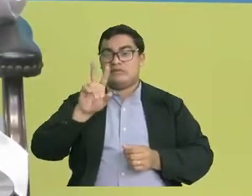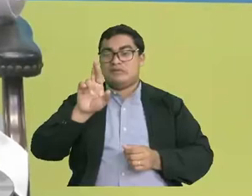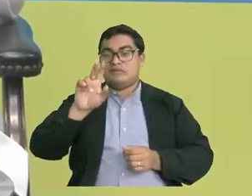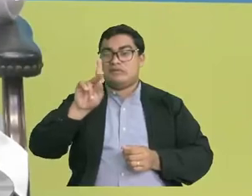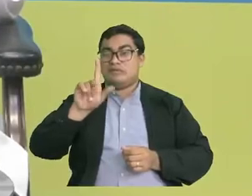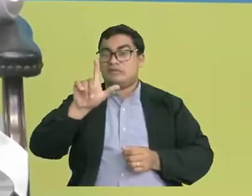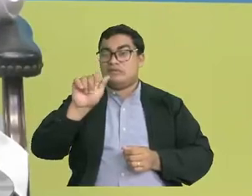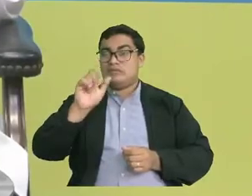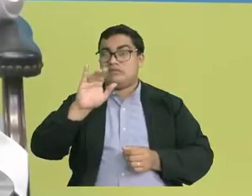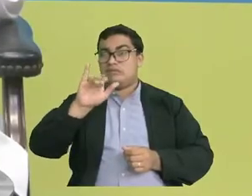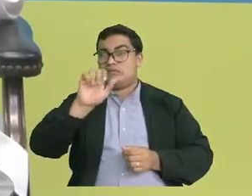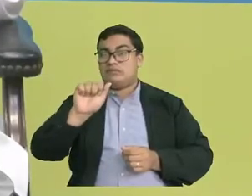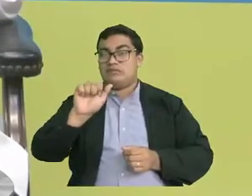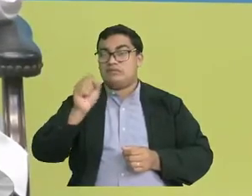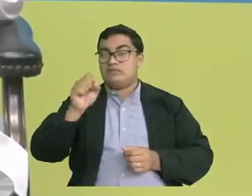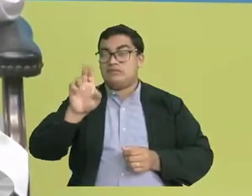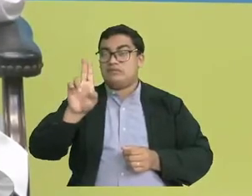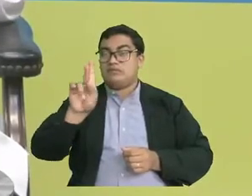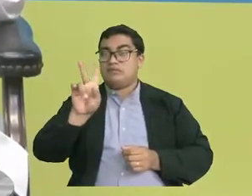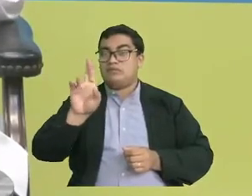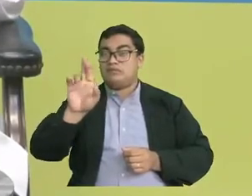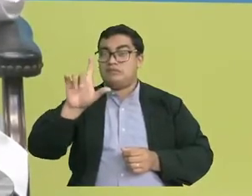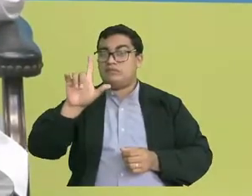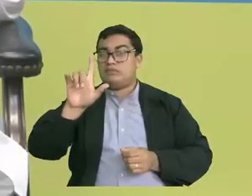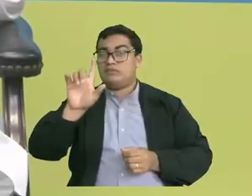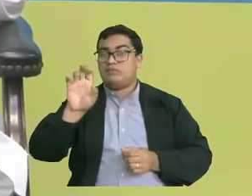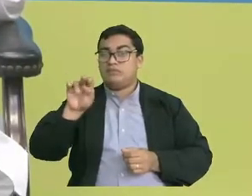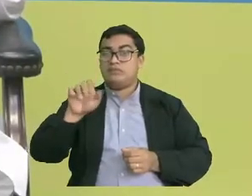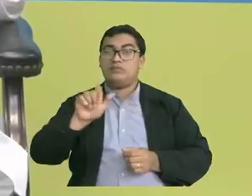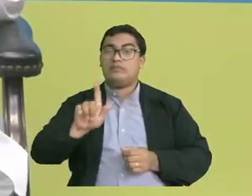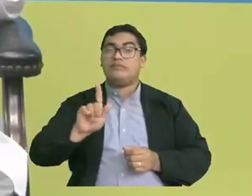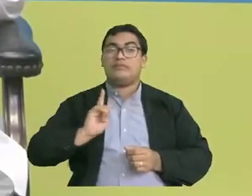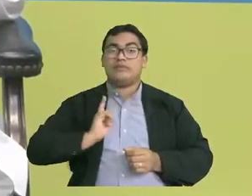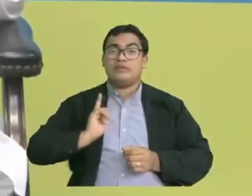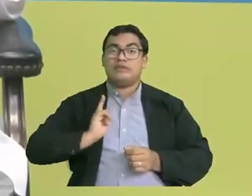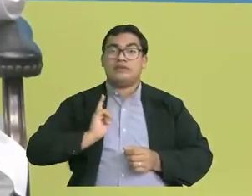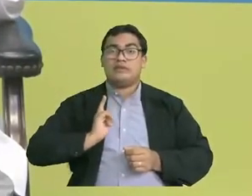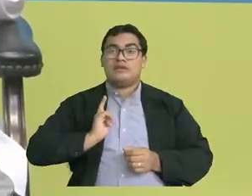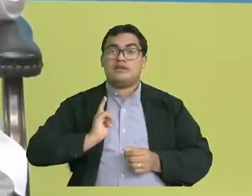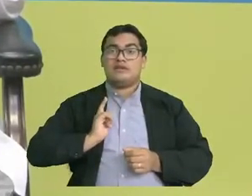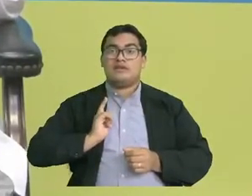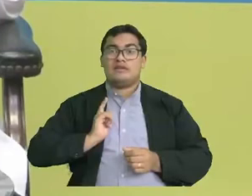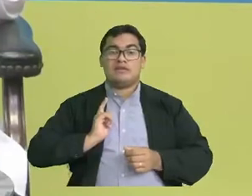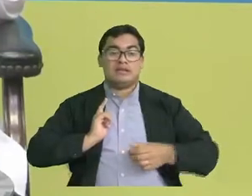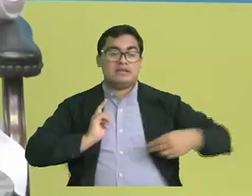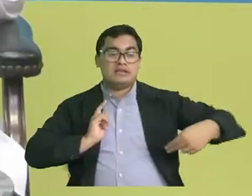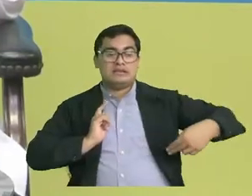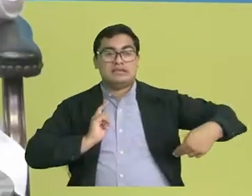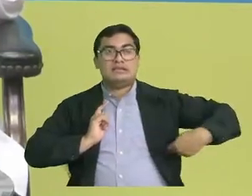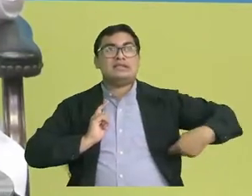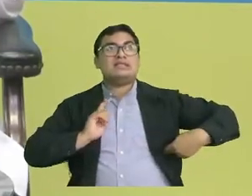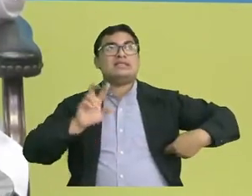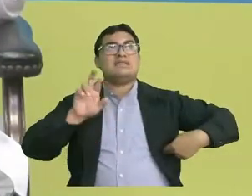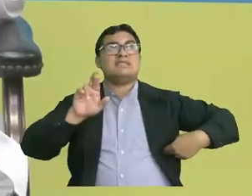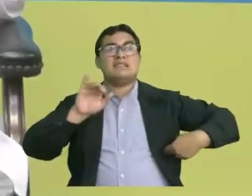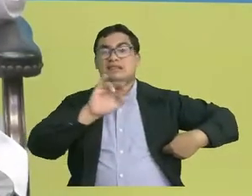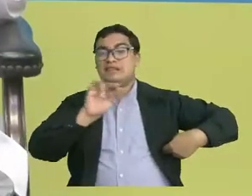congénita. Suprarrenal es una glándula que, como su nombre lo dice, está ubicada encima del riñón, arribita del